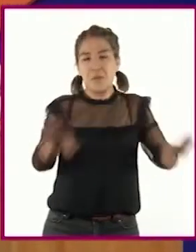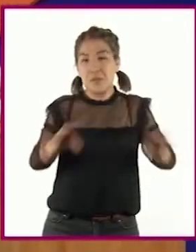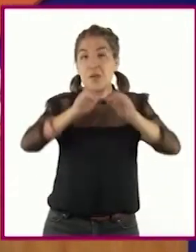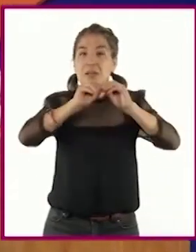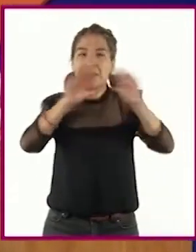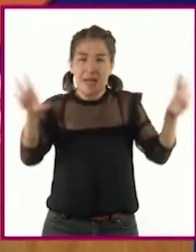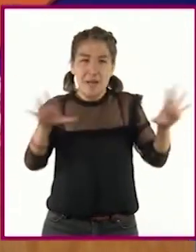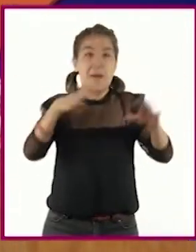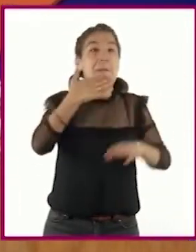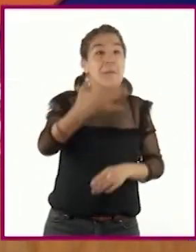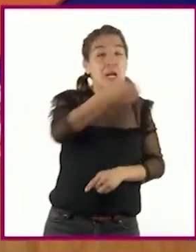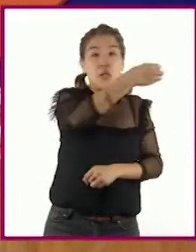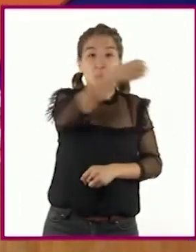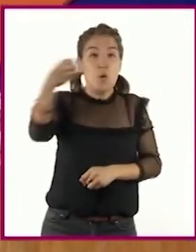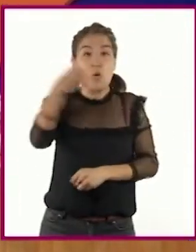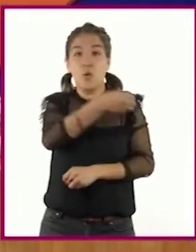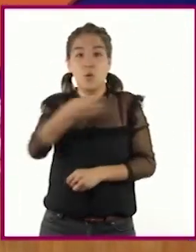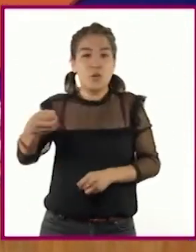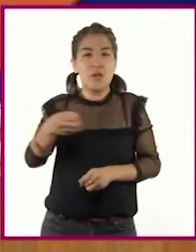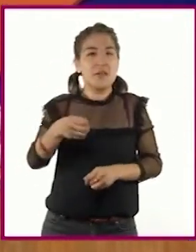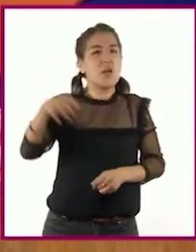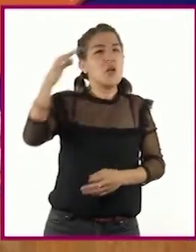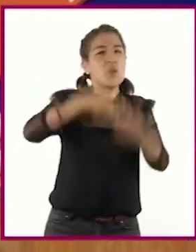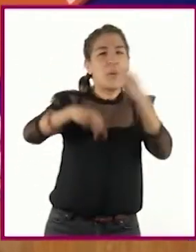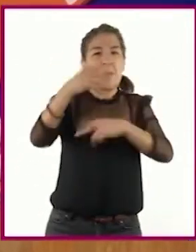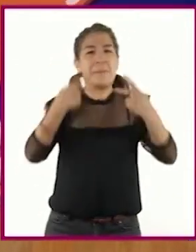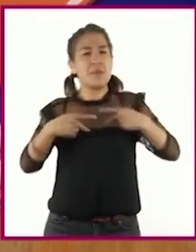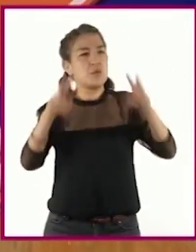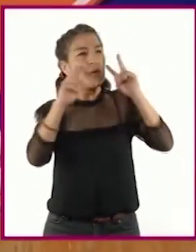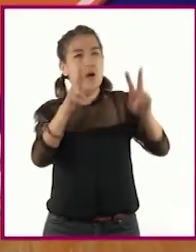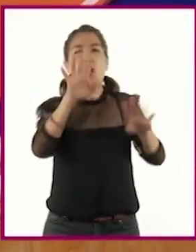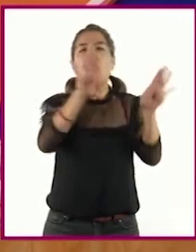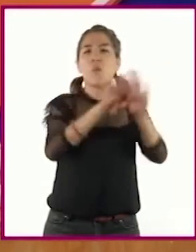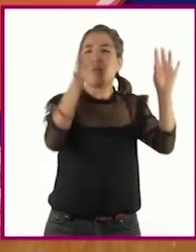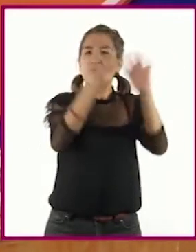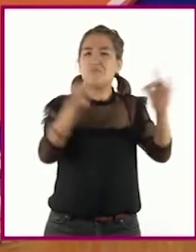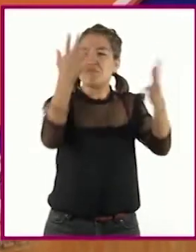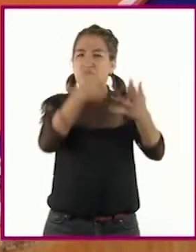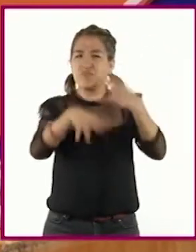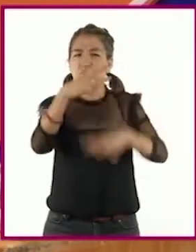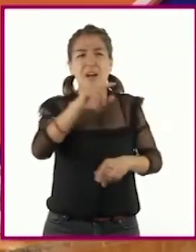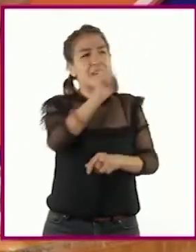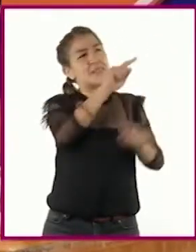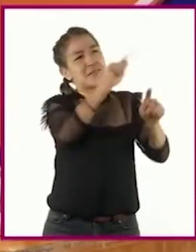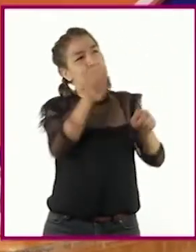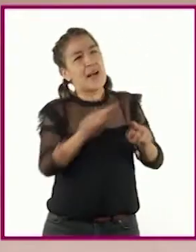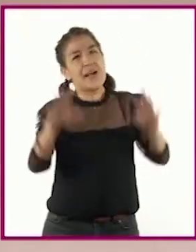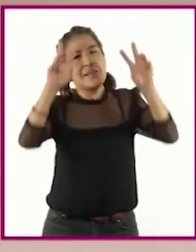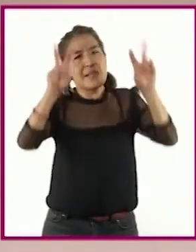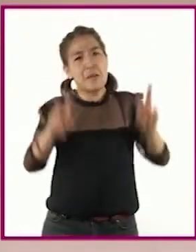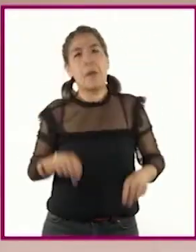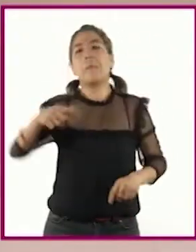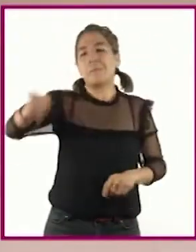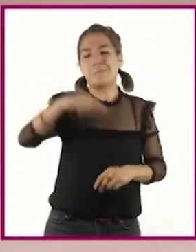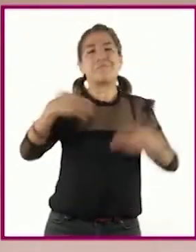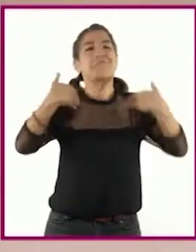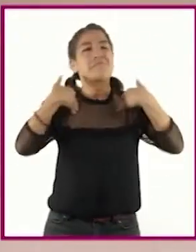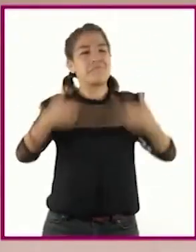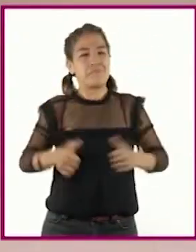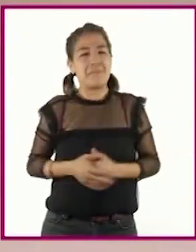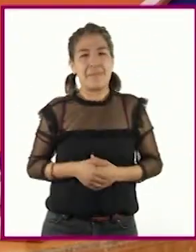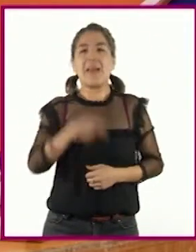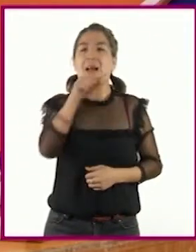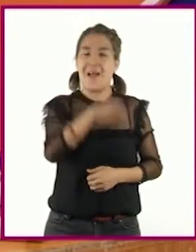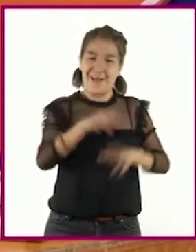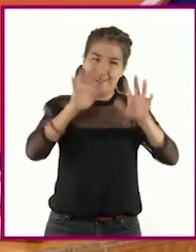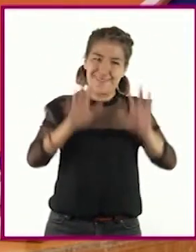clara y bien ordenada, todos los oyentes seguirán el hilo del tema, por así decirlo. Esto comienza a tener